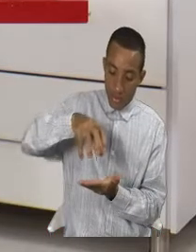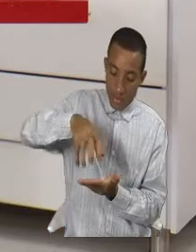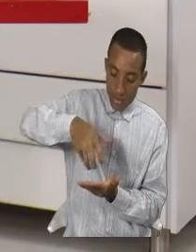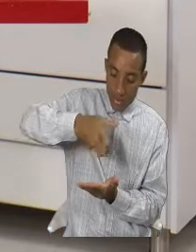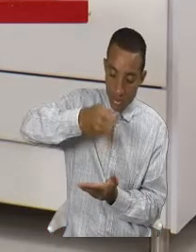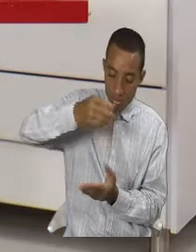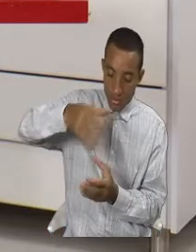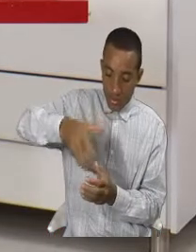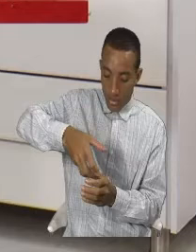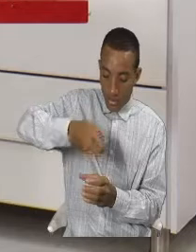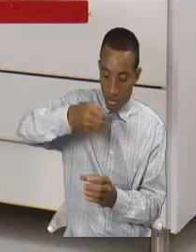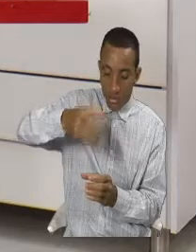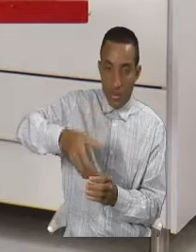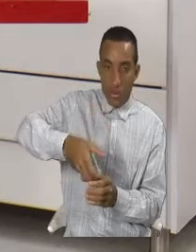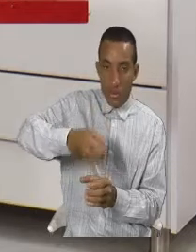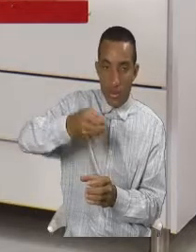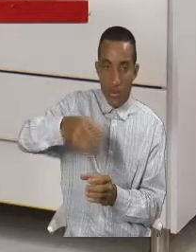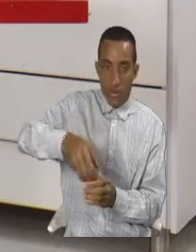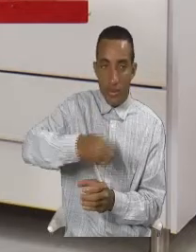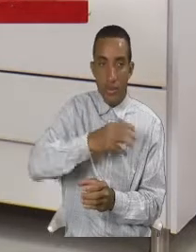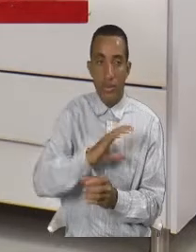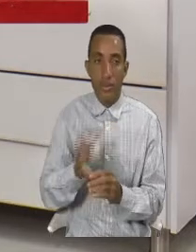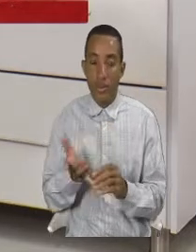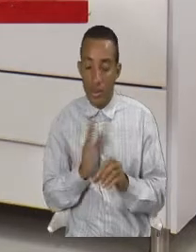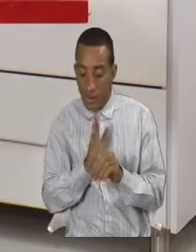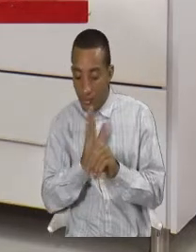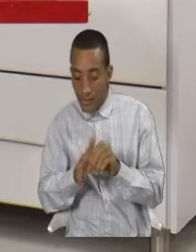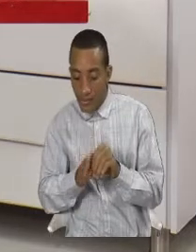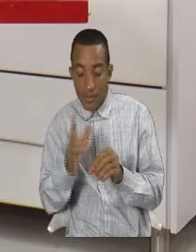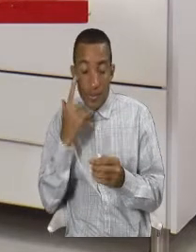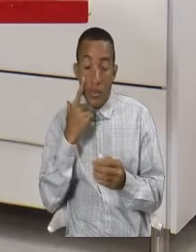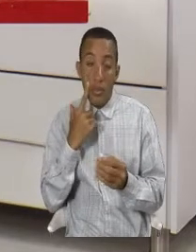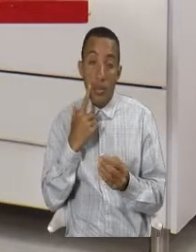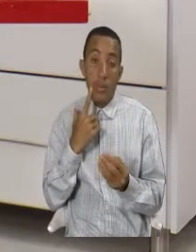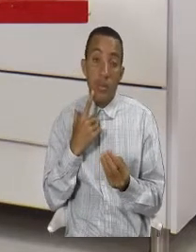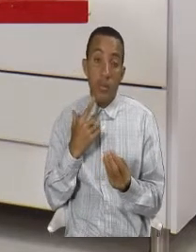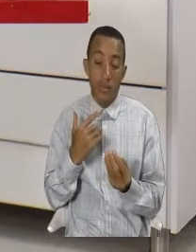Vamos a utilizar una cebollita picada que vamos a sofreír.